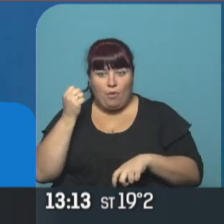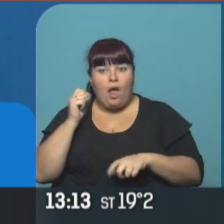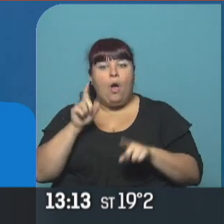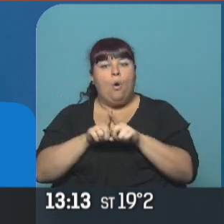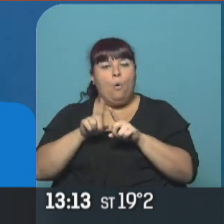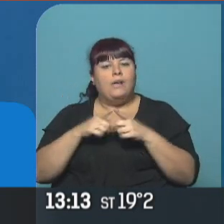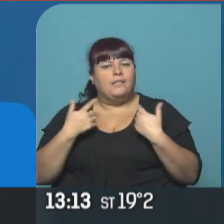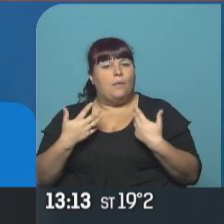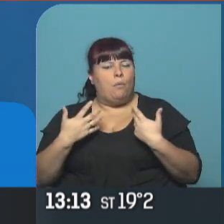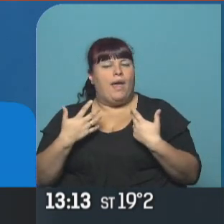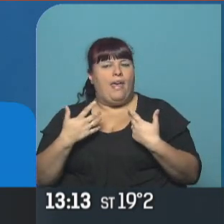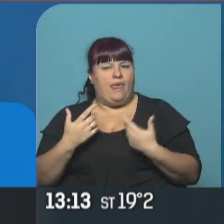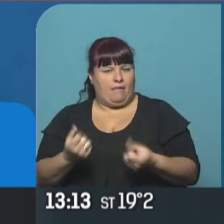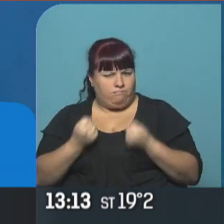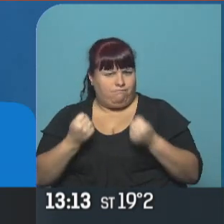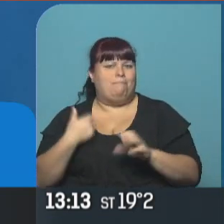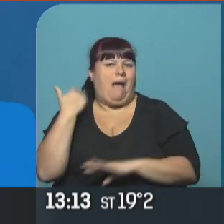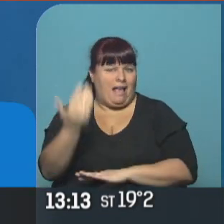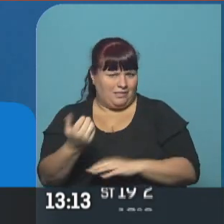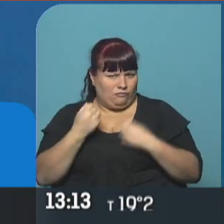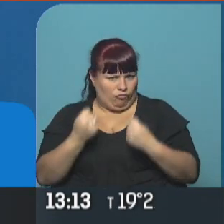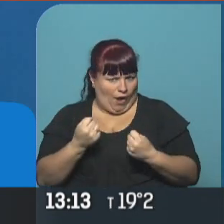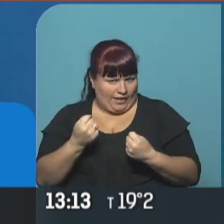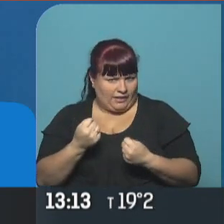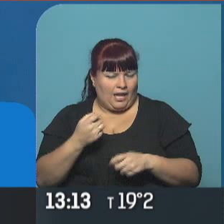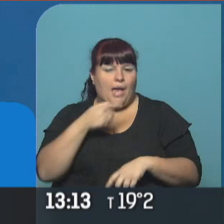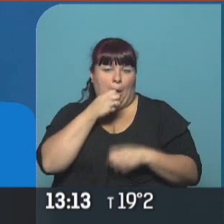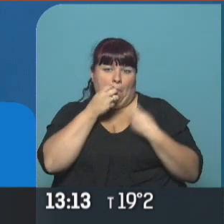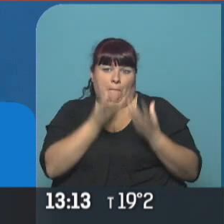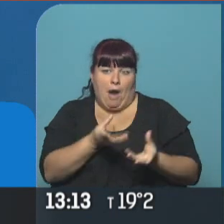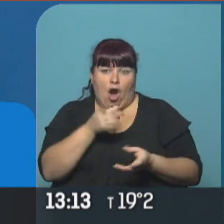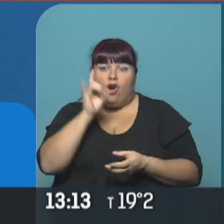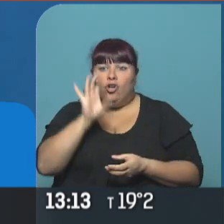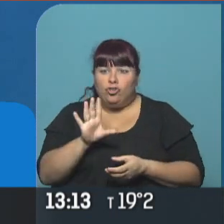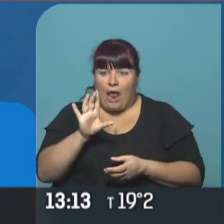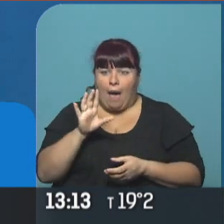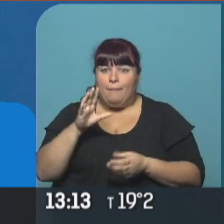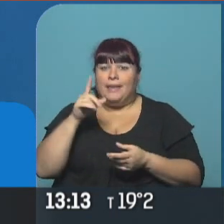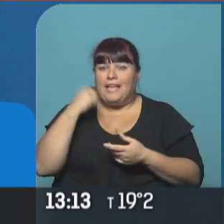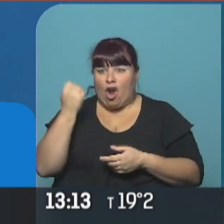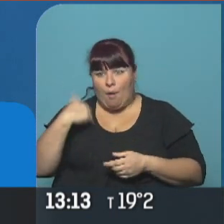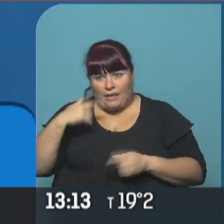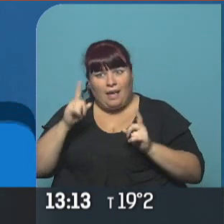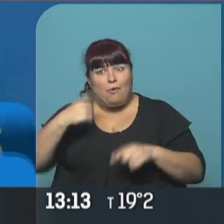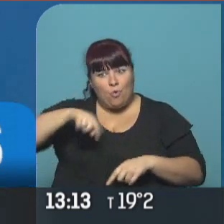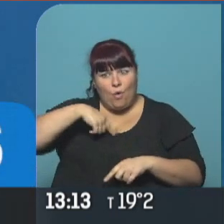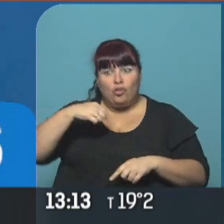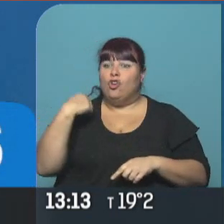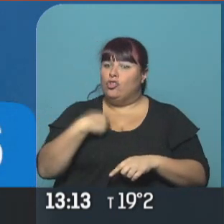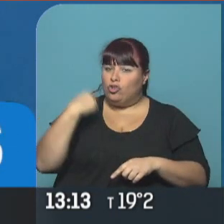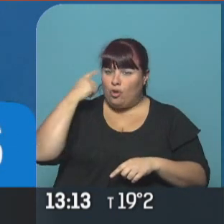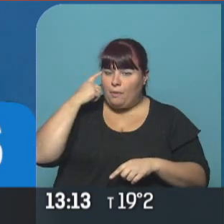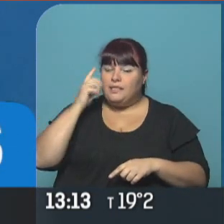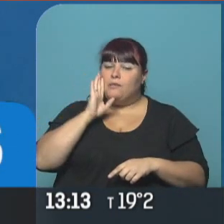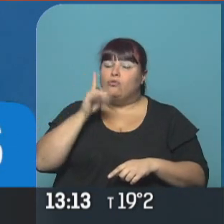que puede solidificarse aún más y para beneficiar no solamente a su economía sino también a nuestra. Nosotros